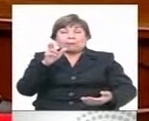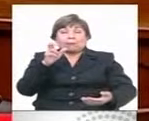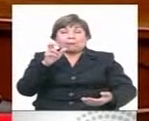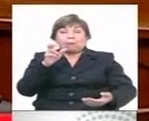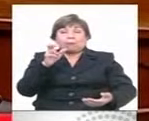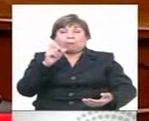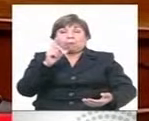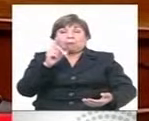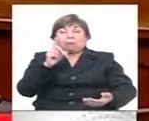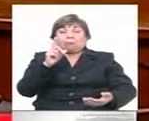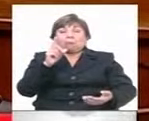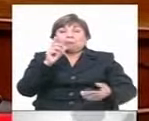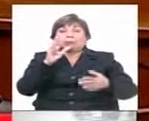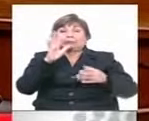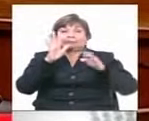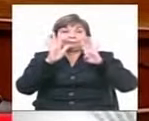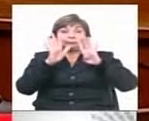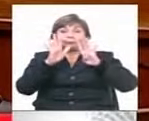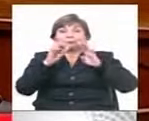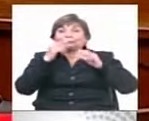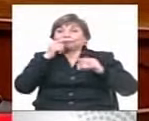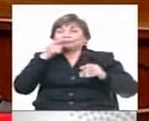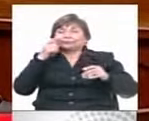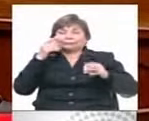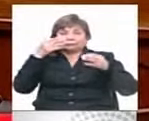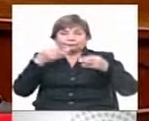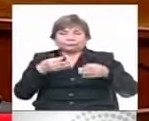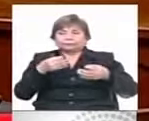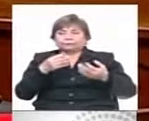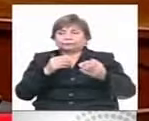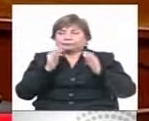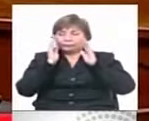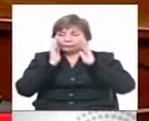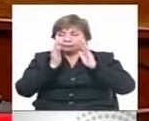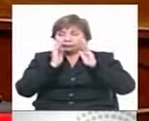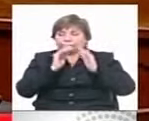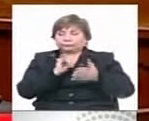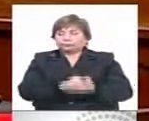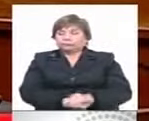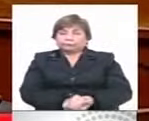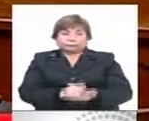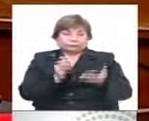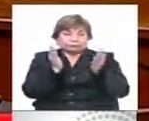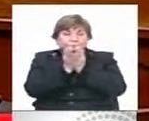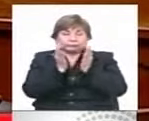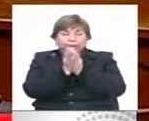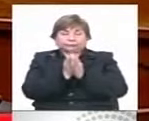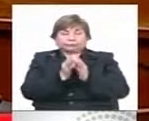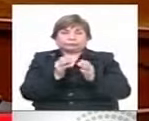3,771 en 9 lenguas originarias para la atención de los estudiantes de educación